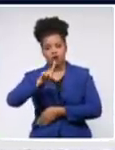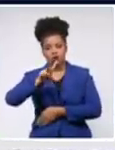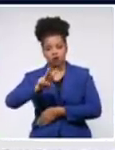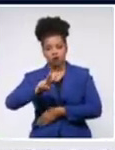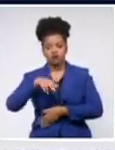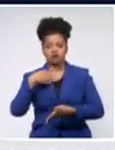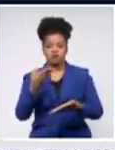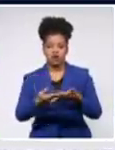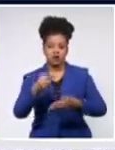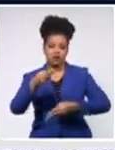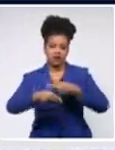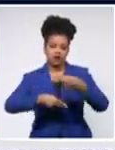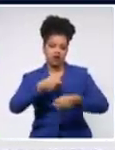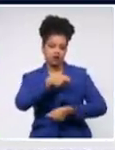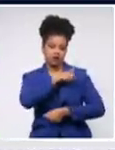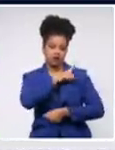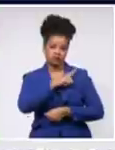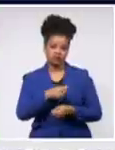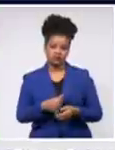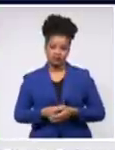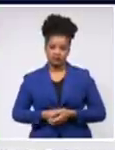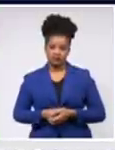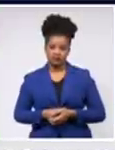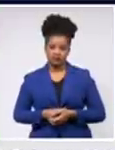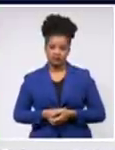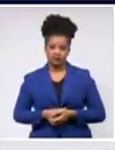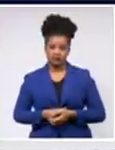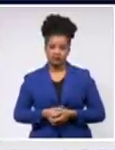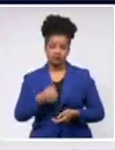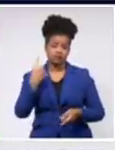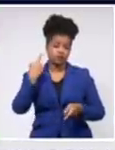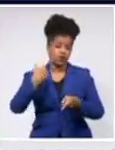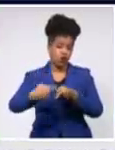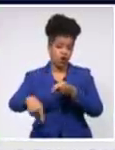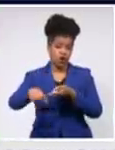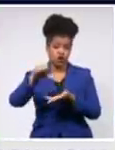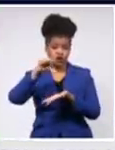ayer. El Centro de Ingeniería Genética y Biotecnología